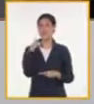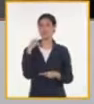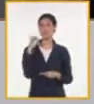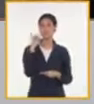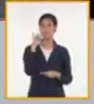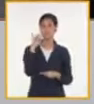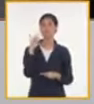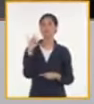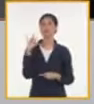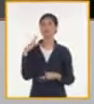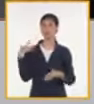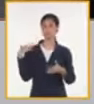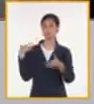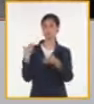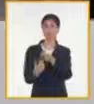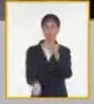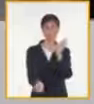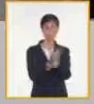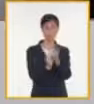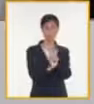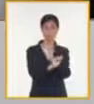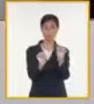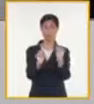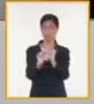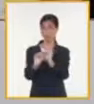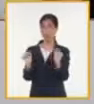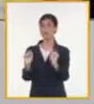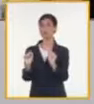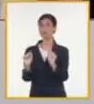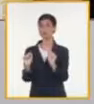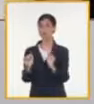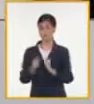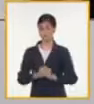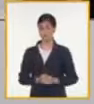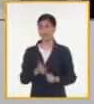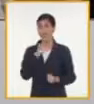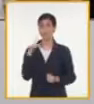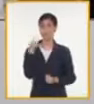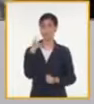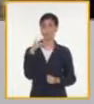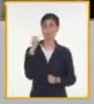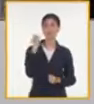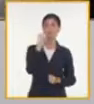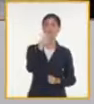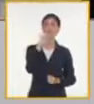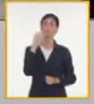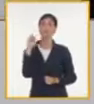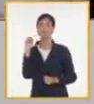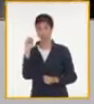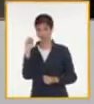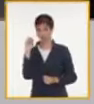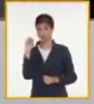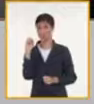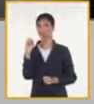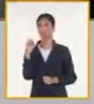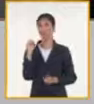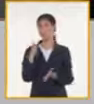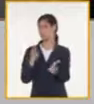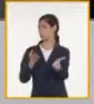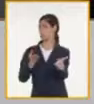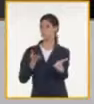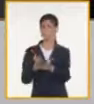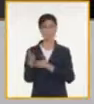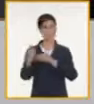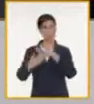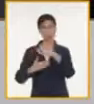instalaciones después tuvo la figura de impulsada carriles llegamos a la década de 70 nuevamente las acciones contra las representaciones